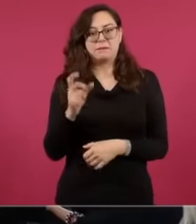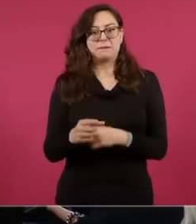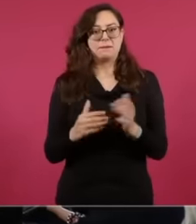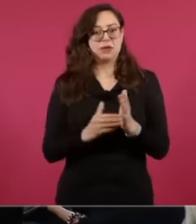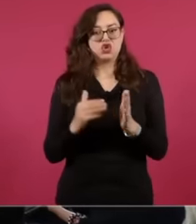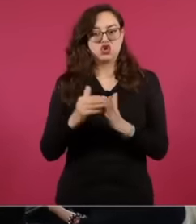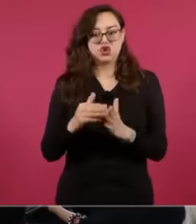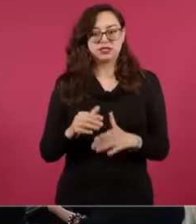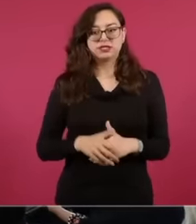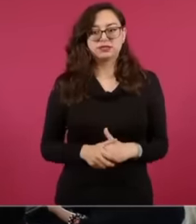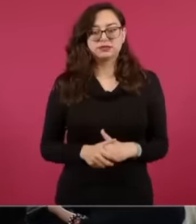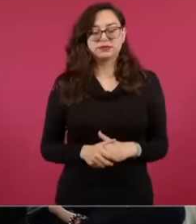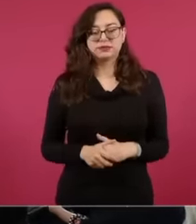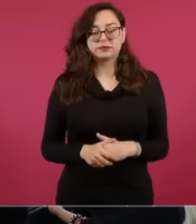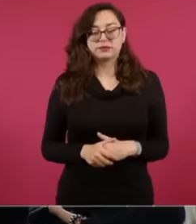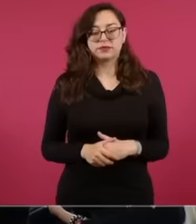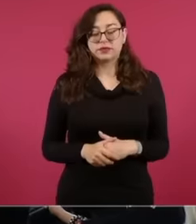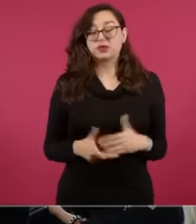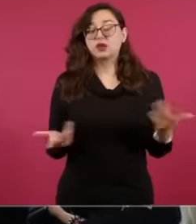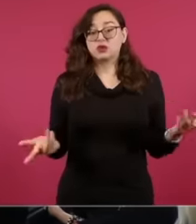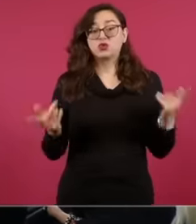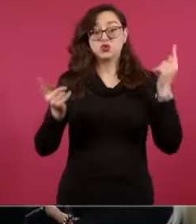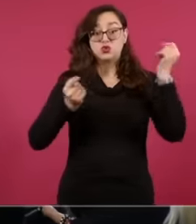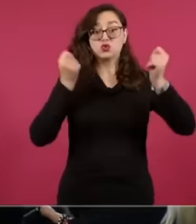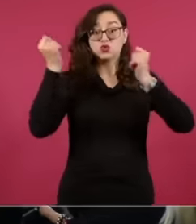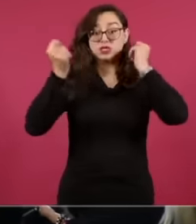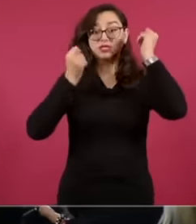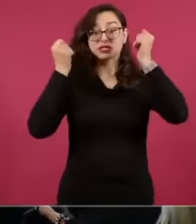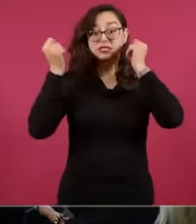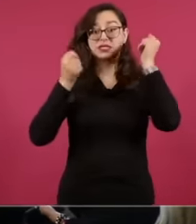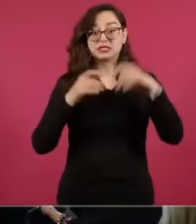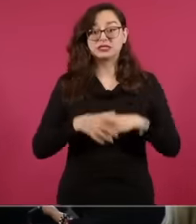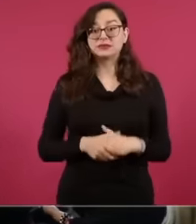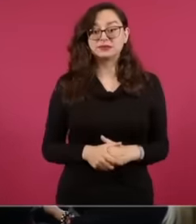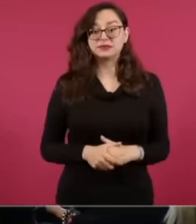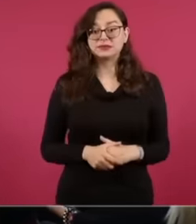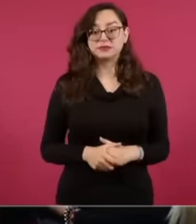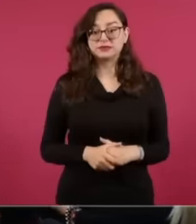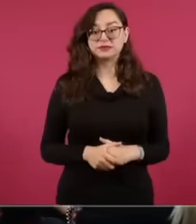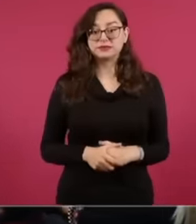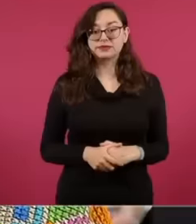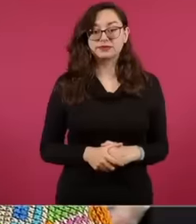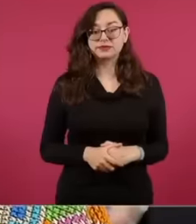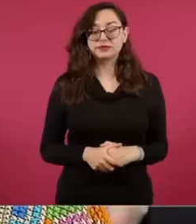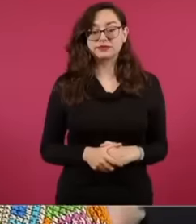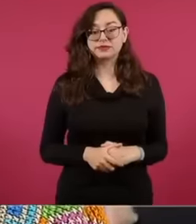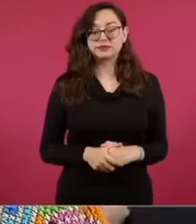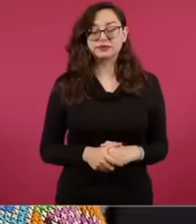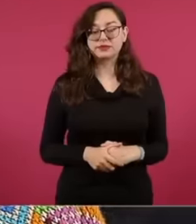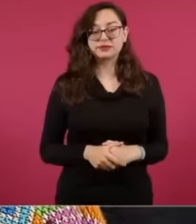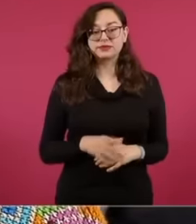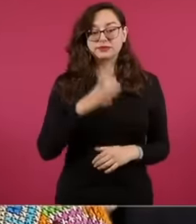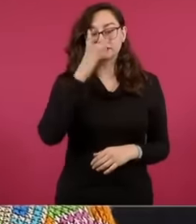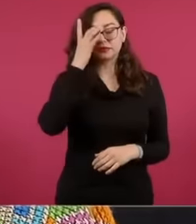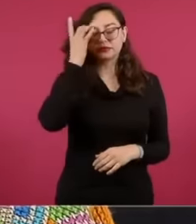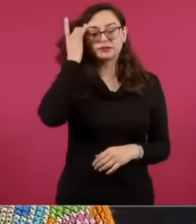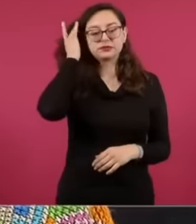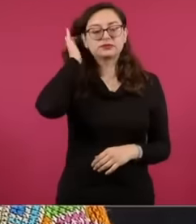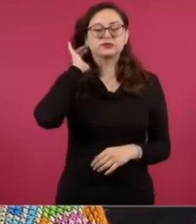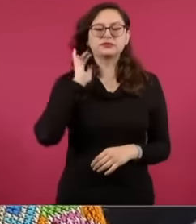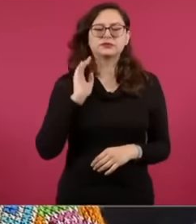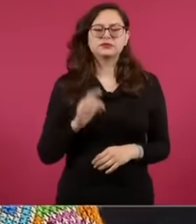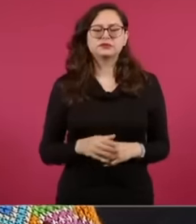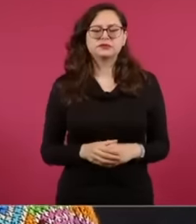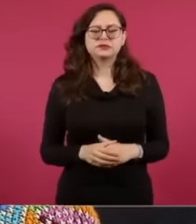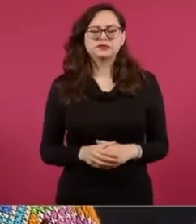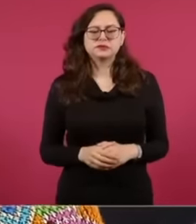Cerramos el año pasado. De turistas. Y el aeropuerto internacional de Tulum ya tiene casi 600 mil pasajeros, y hoy